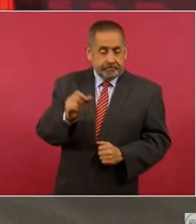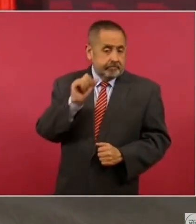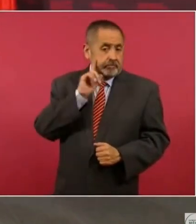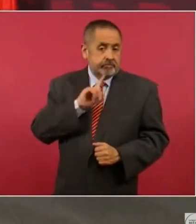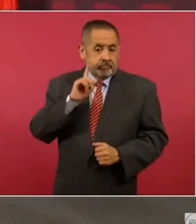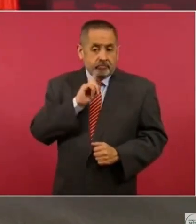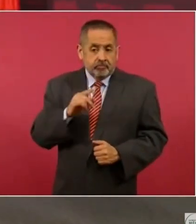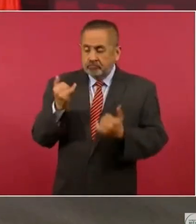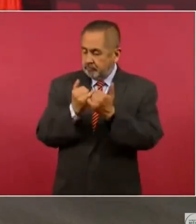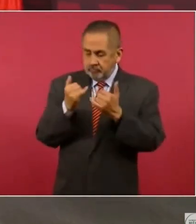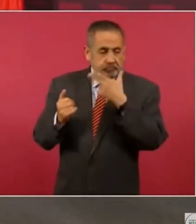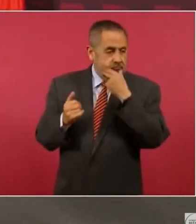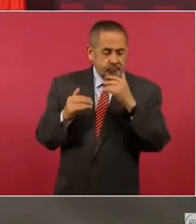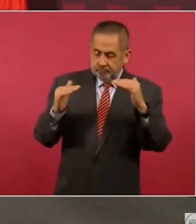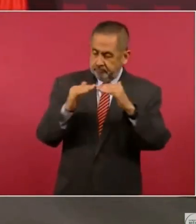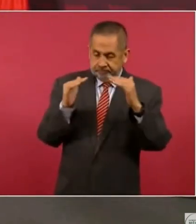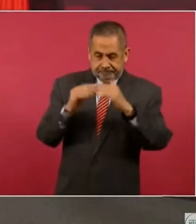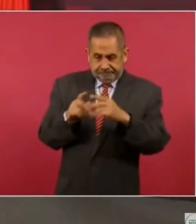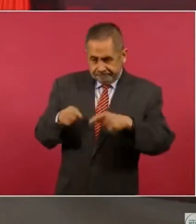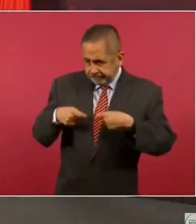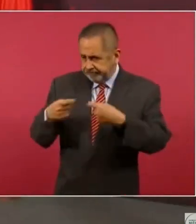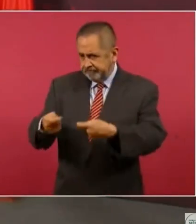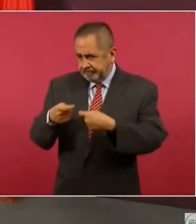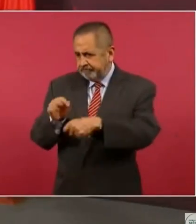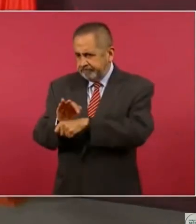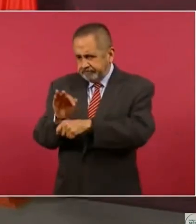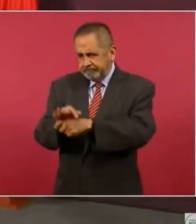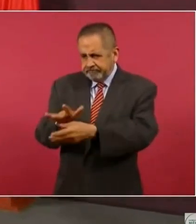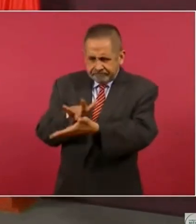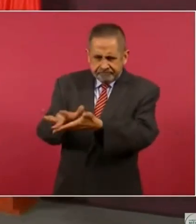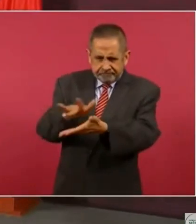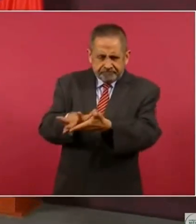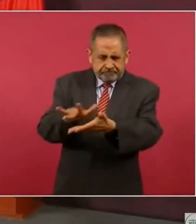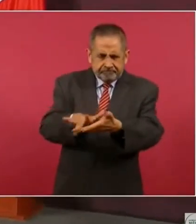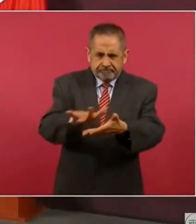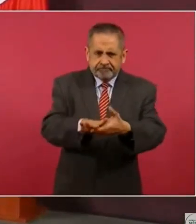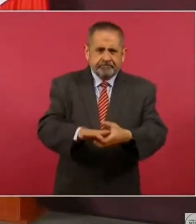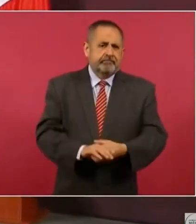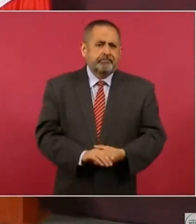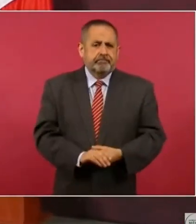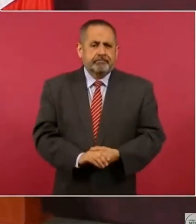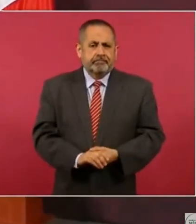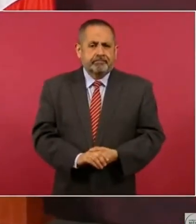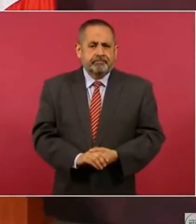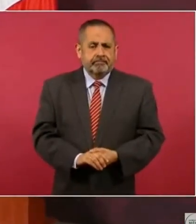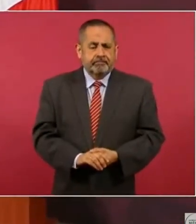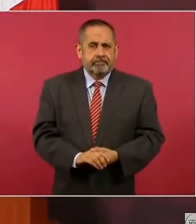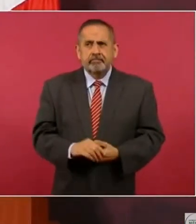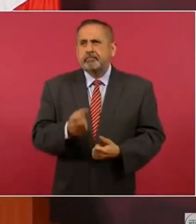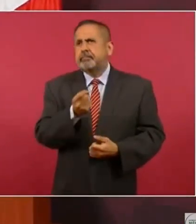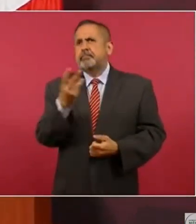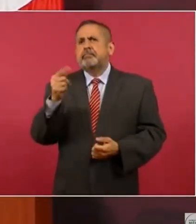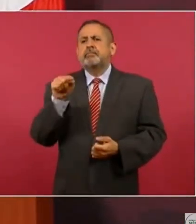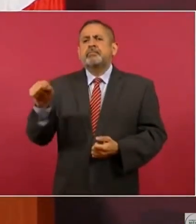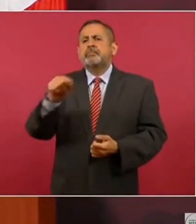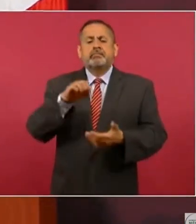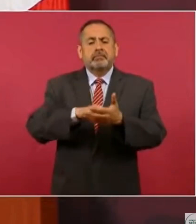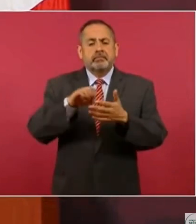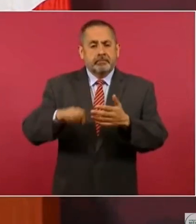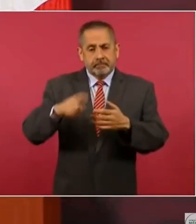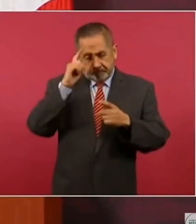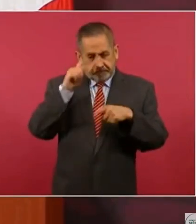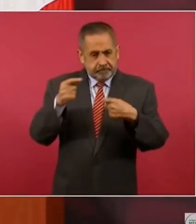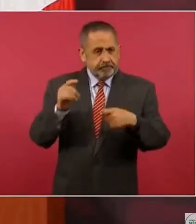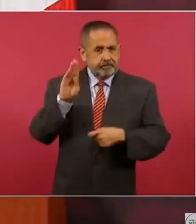que los hombres de todos los programas sociales. Hay casos como por ejemplo la entrega